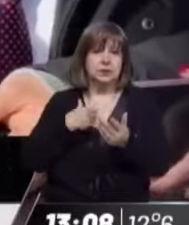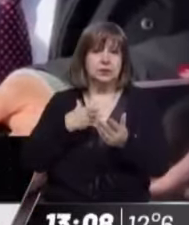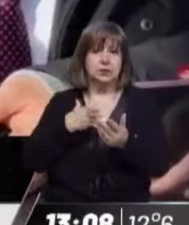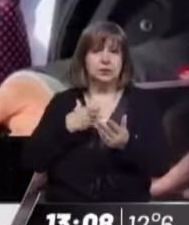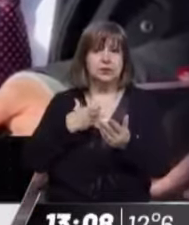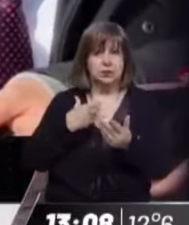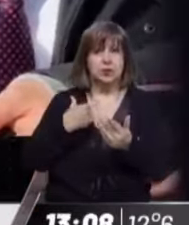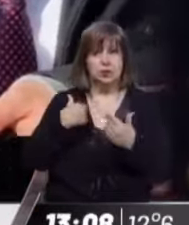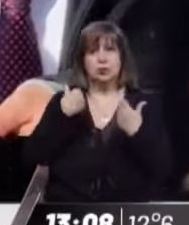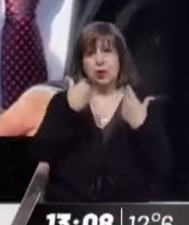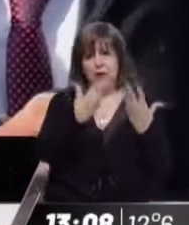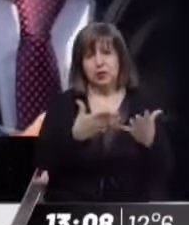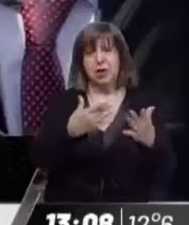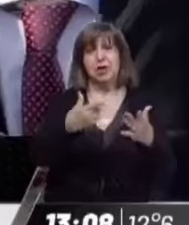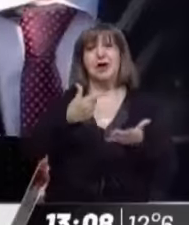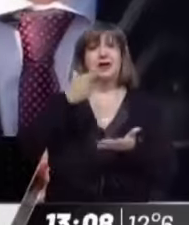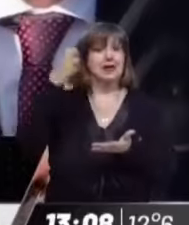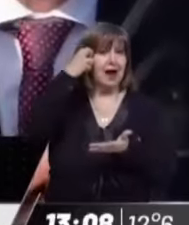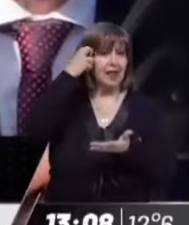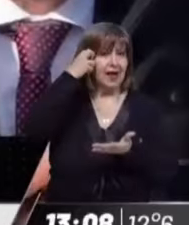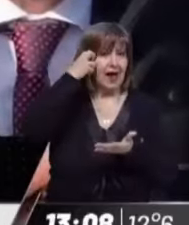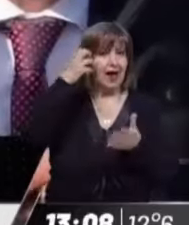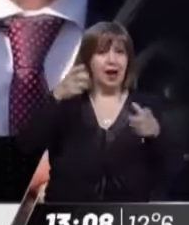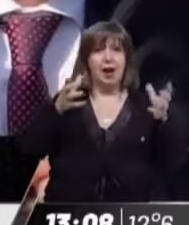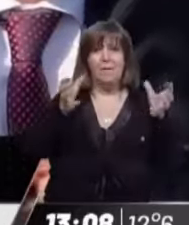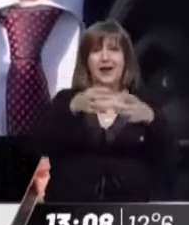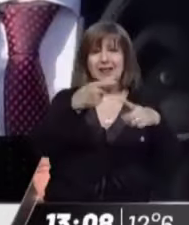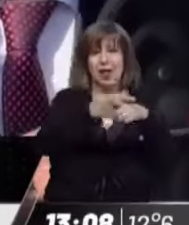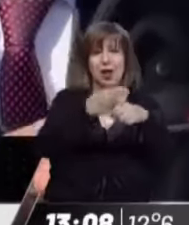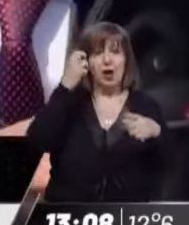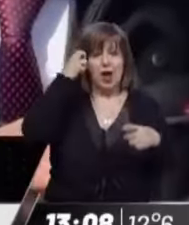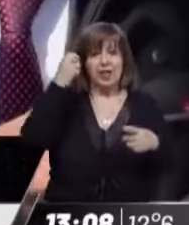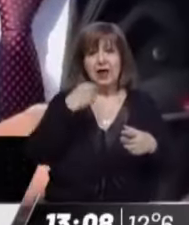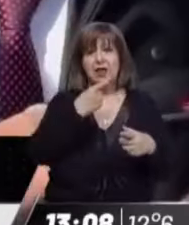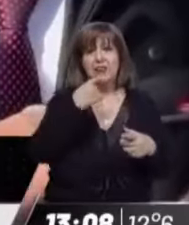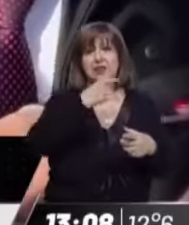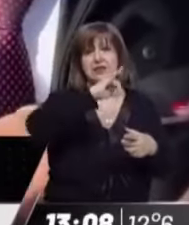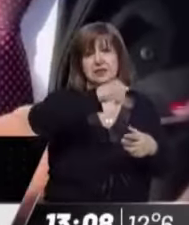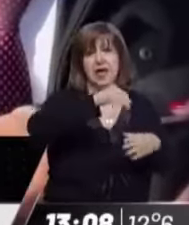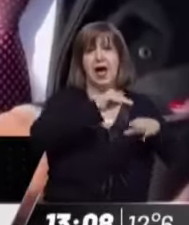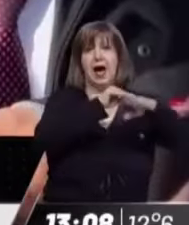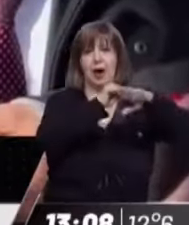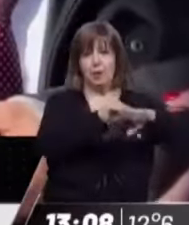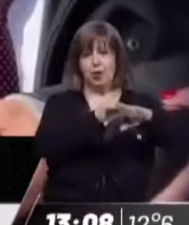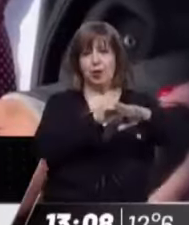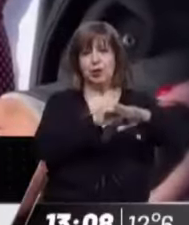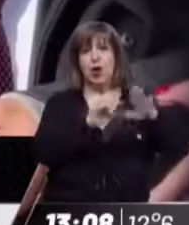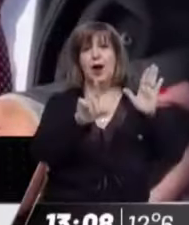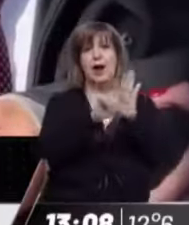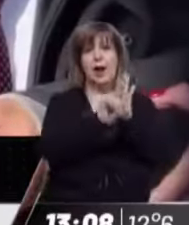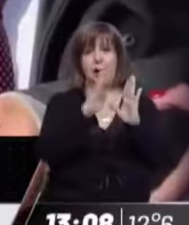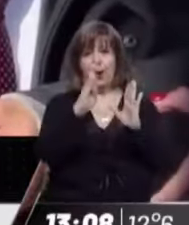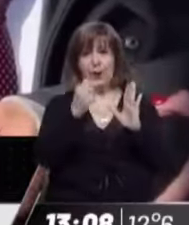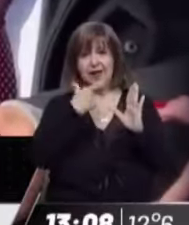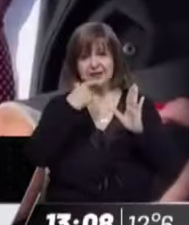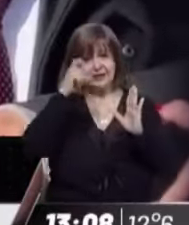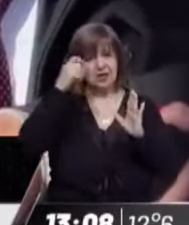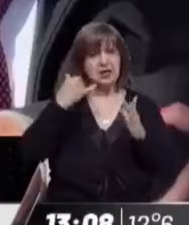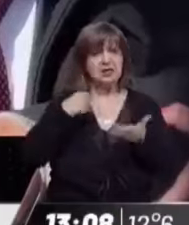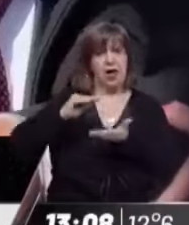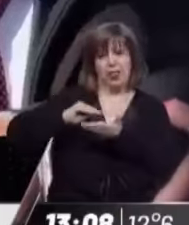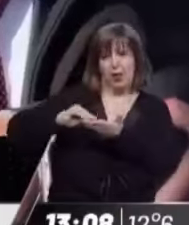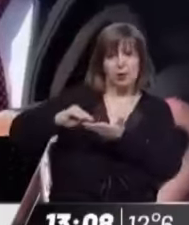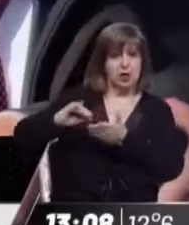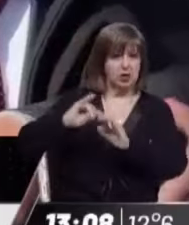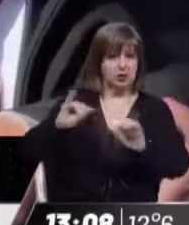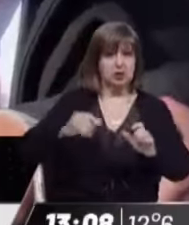haciendo un gran aporte. Buena parte del radicalismo está apoyando la ley base, ya lo hizo en la Cámara de Diputados y lo va a hacer